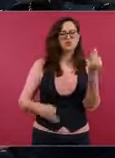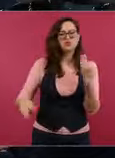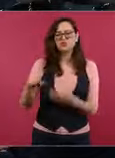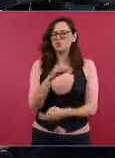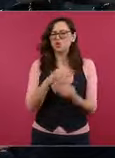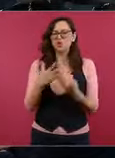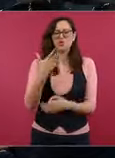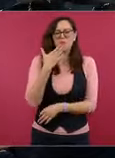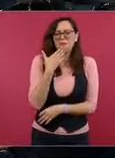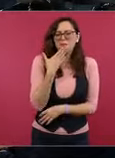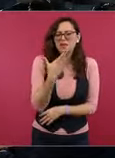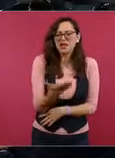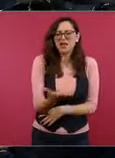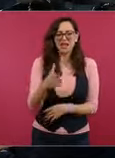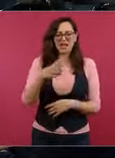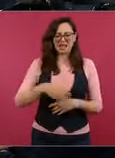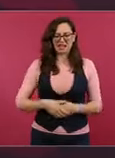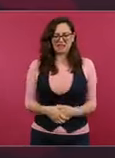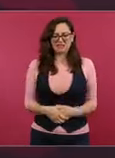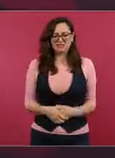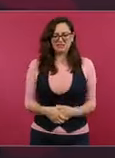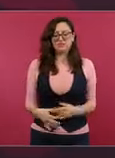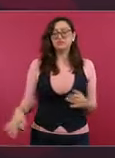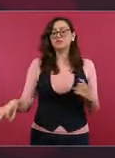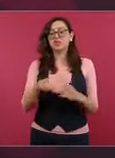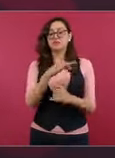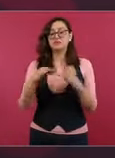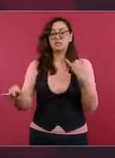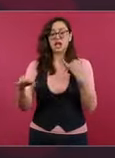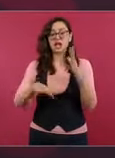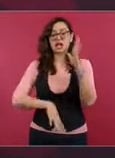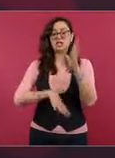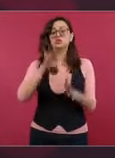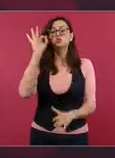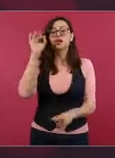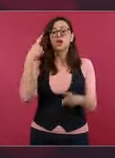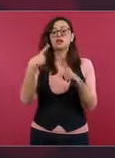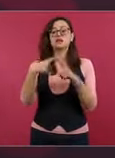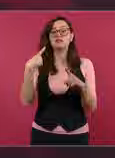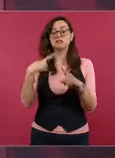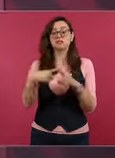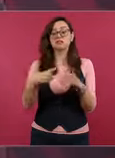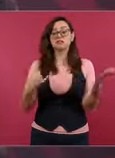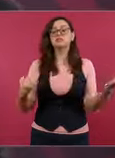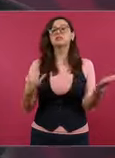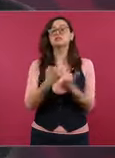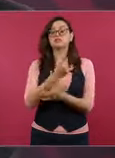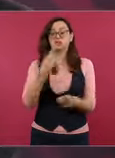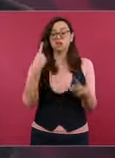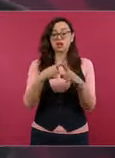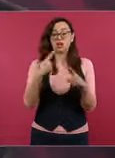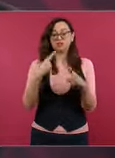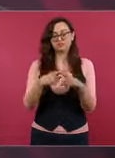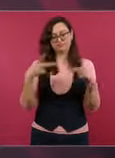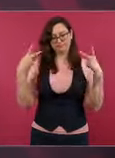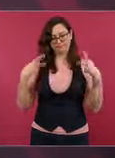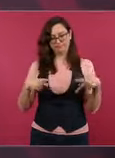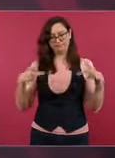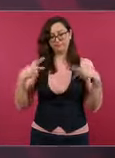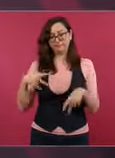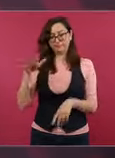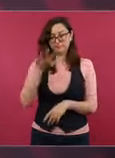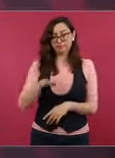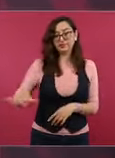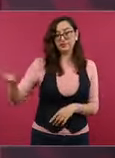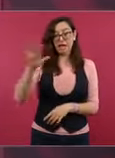Y al final, pues van a ser los ciudadanos los que van a decidir, porque eso es la democracia.